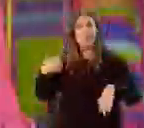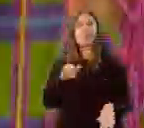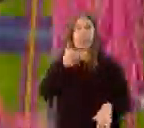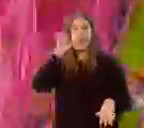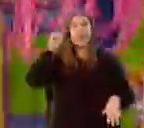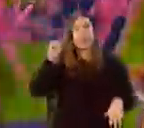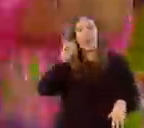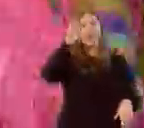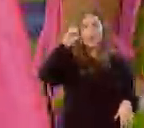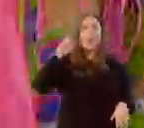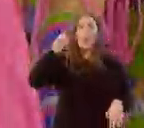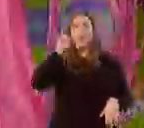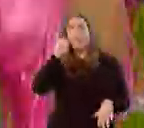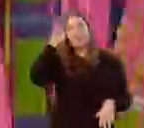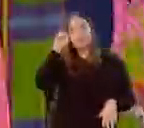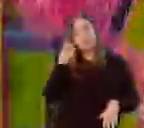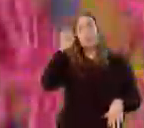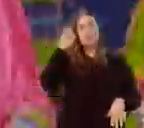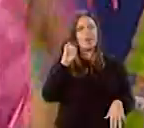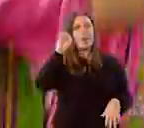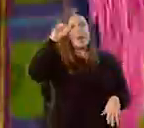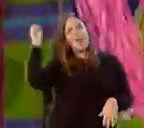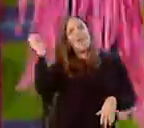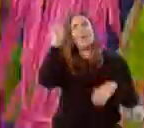y yo no